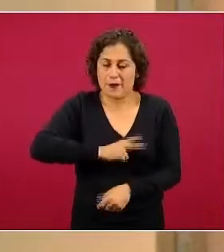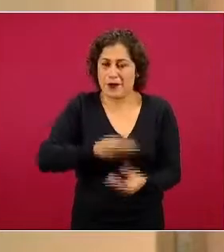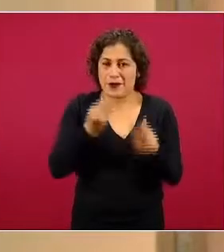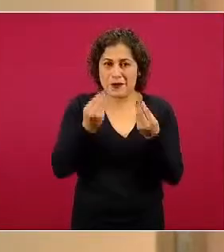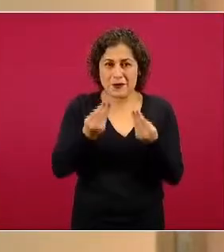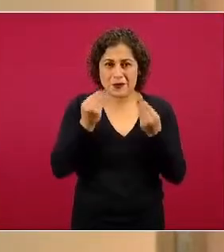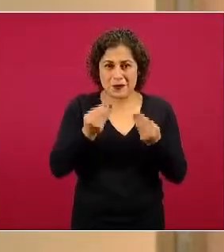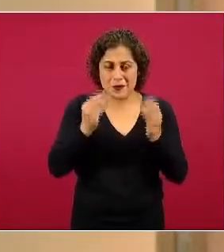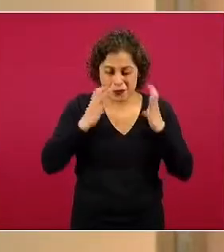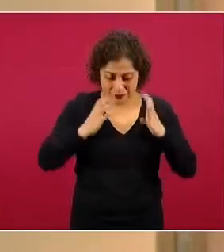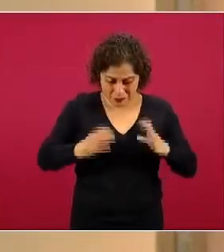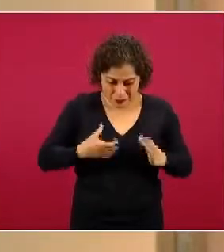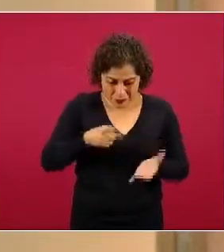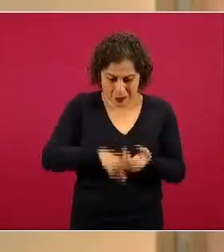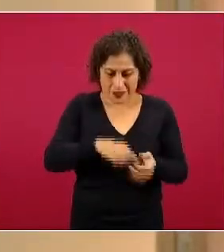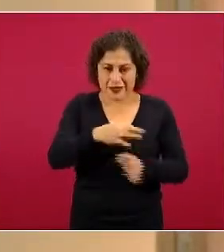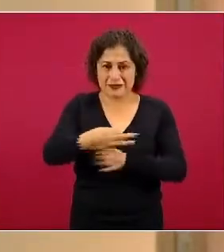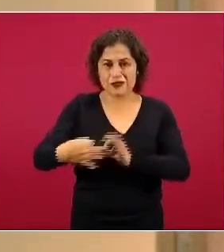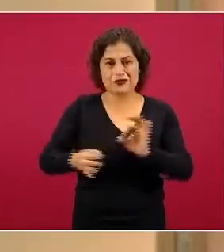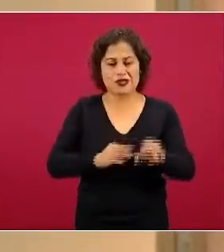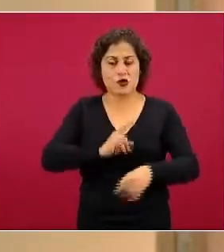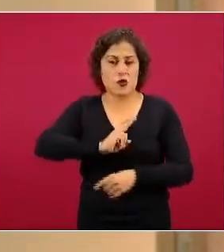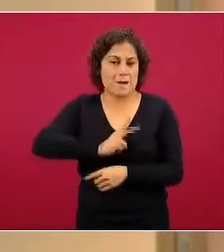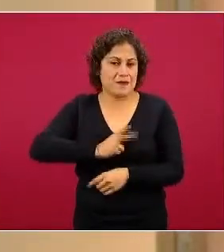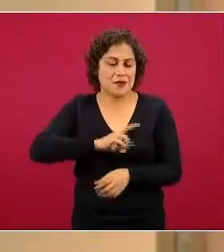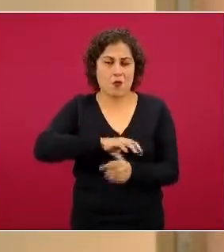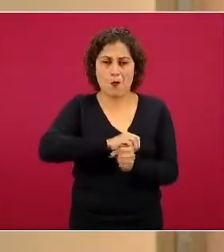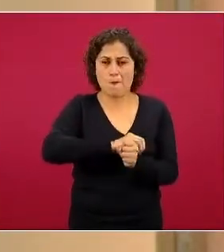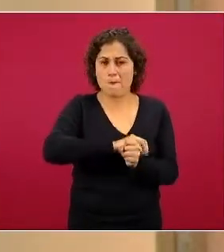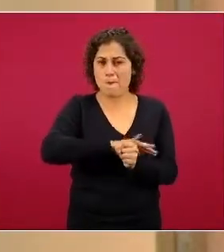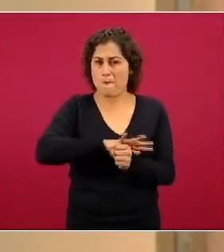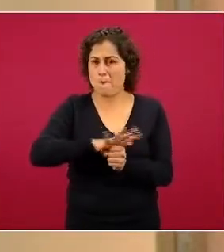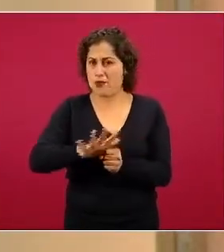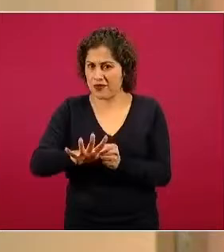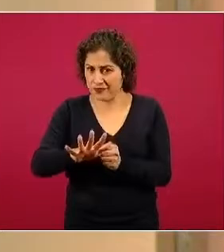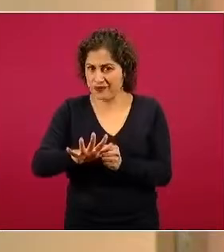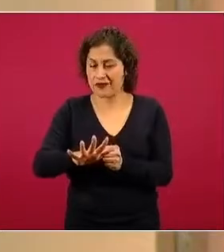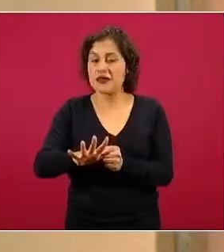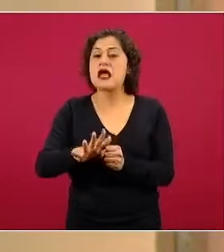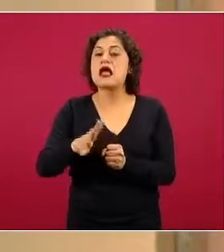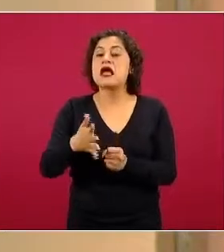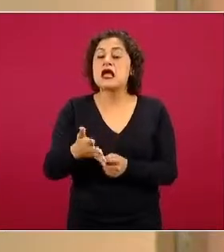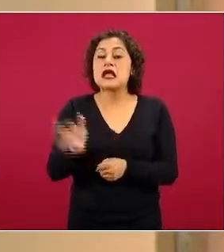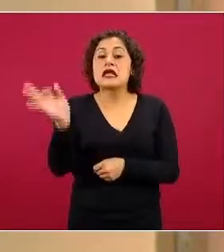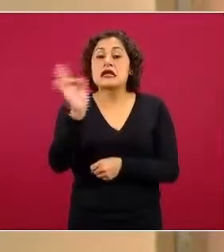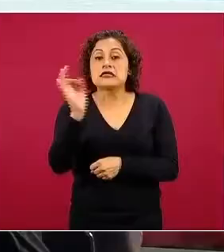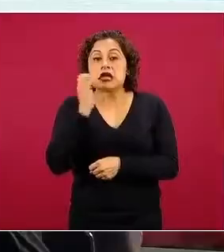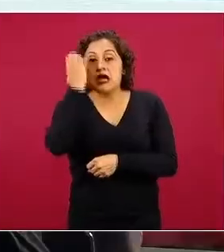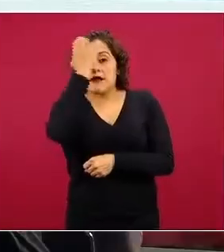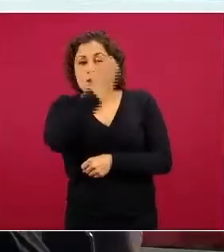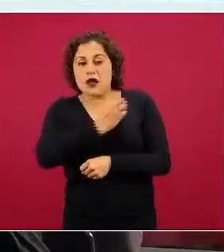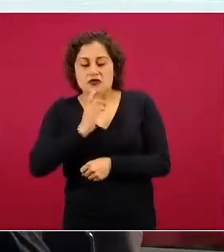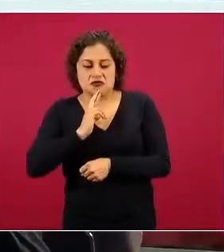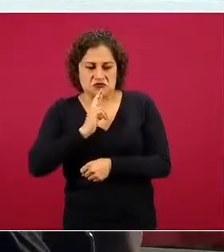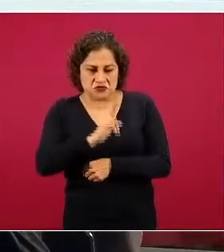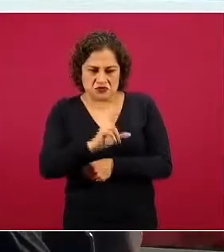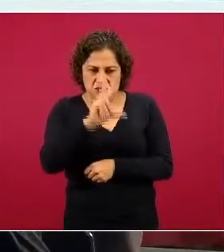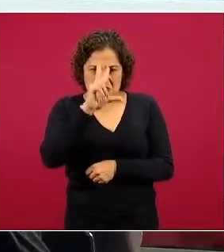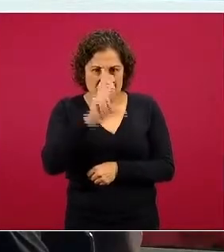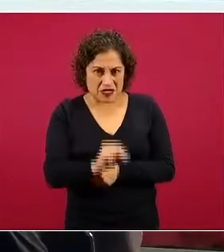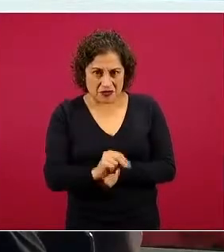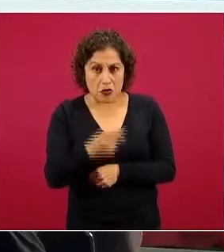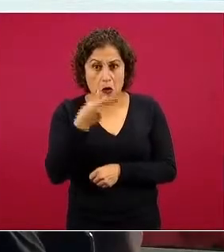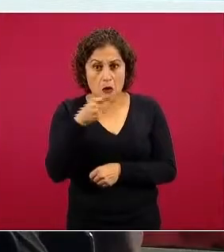su cuerpo. Y entonces cuando es negativa esta prueba, a pesar de